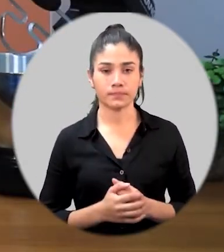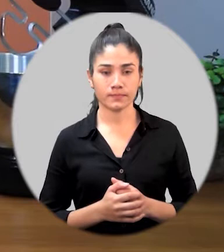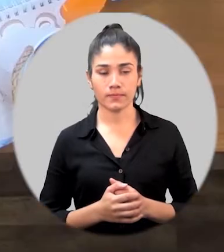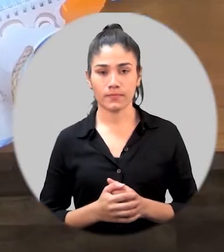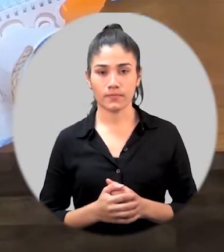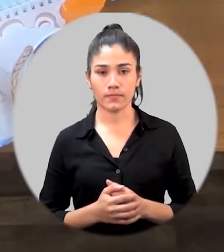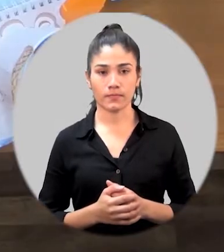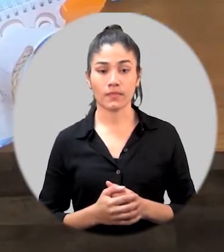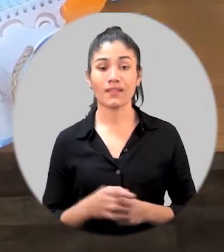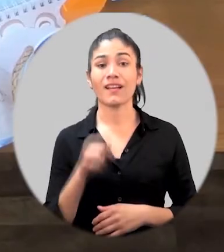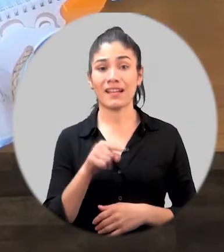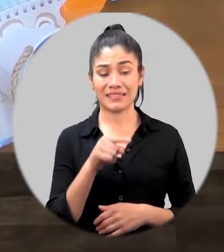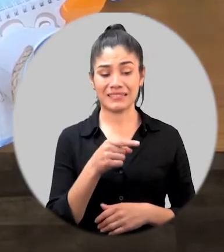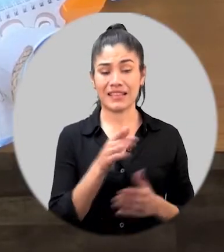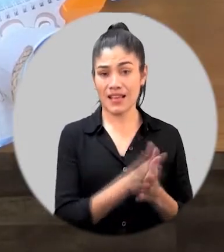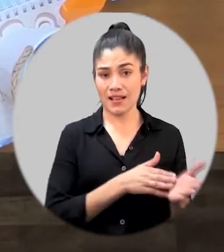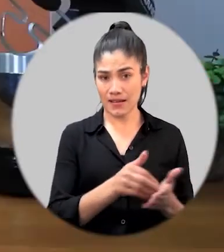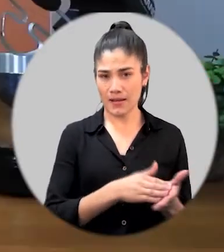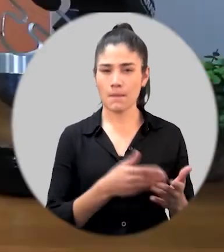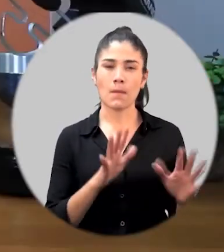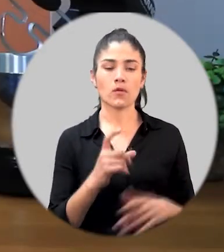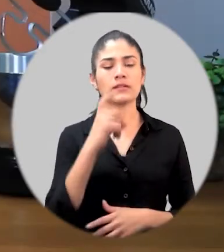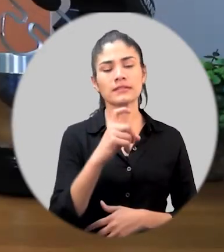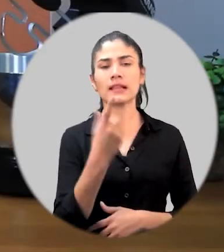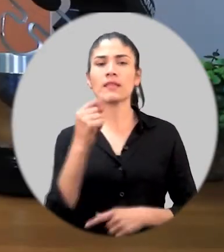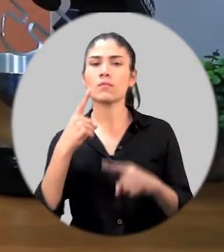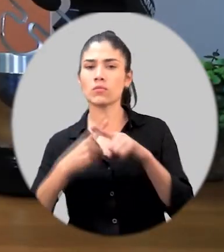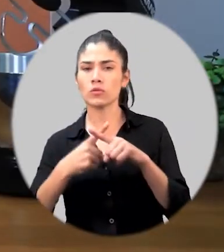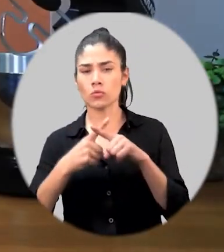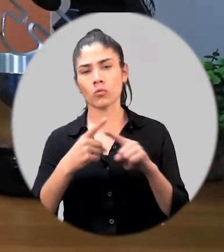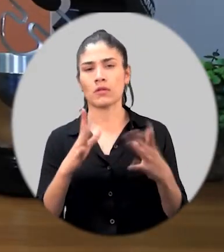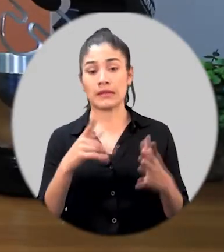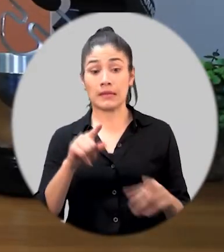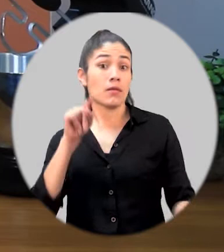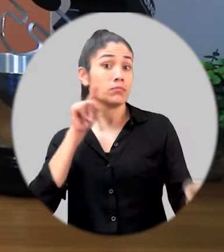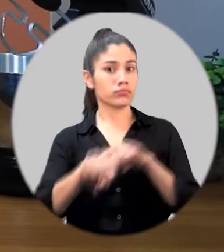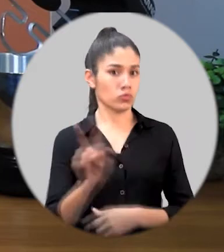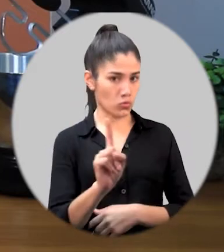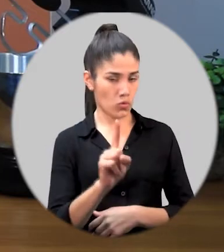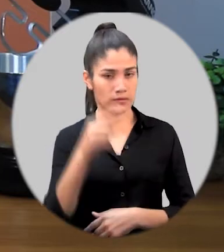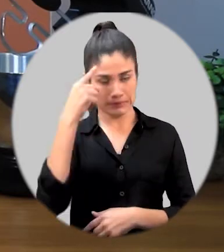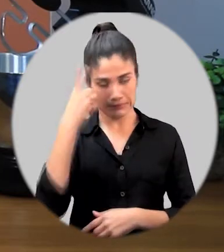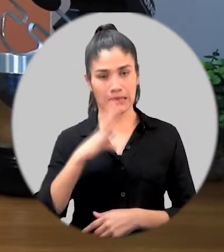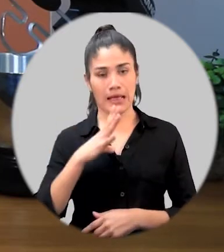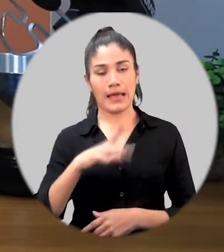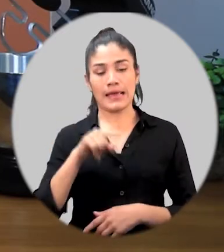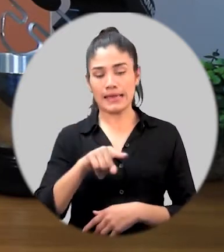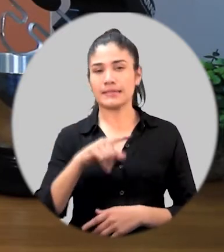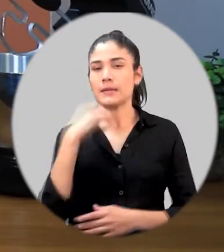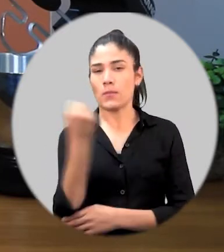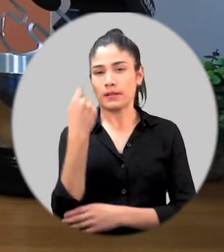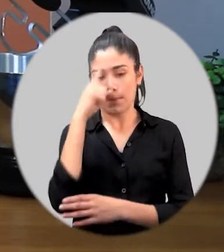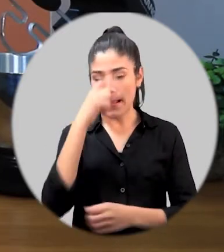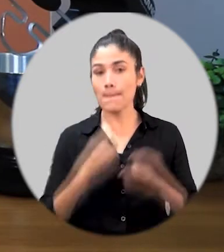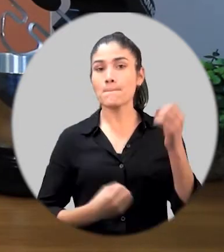El cremado toma aproximadamente de 7 a 10 minutos, no es algo que así nomás. Y el cremado es la base de todas